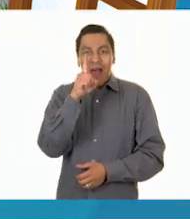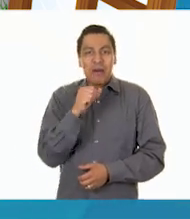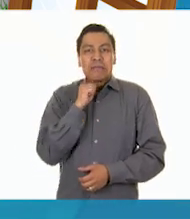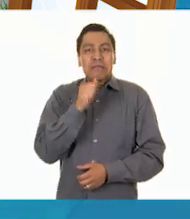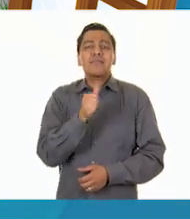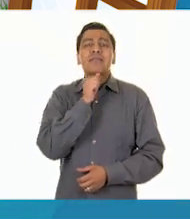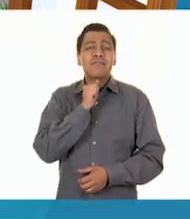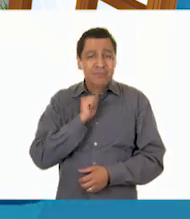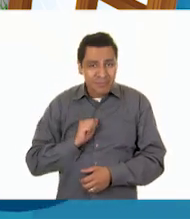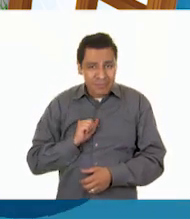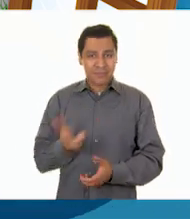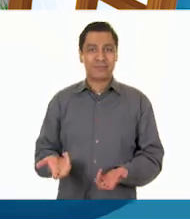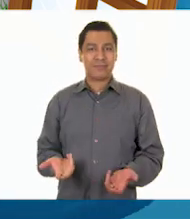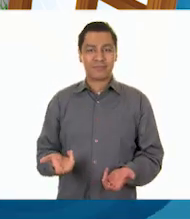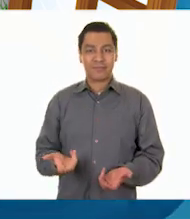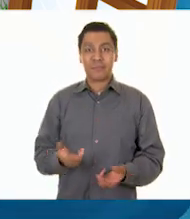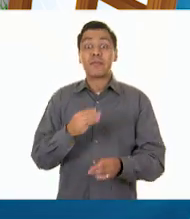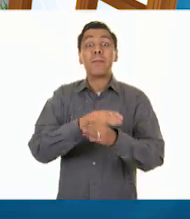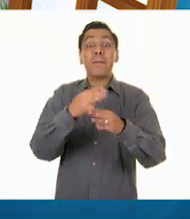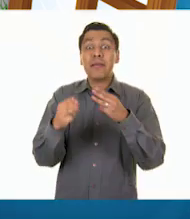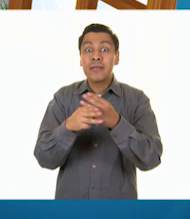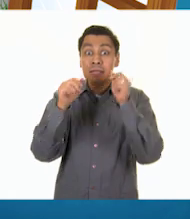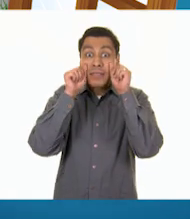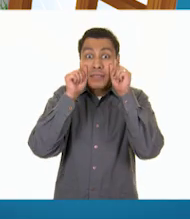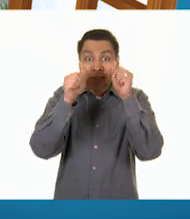haciendo buen uso del material